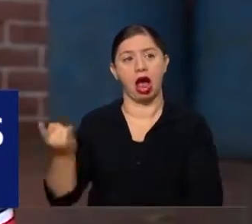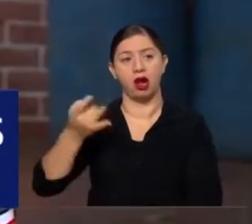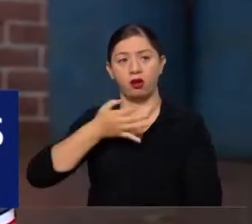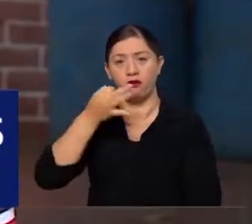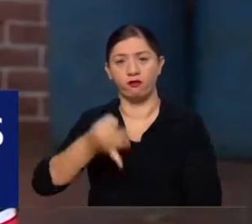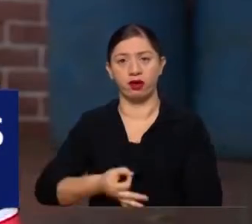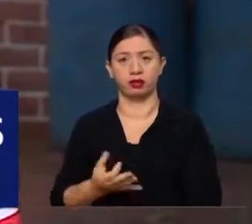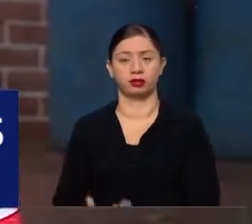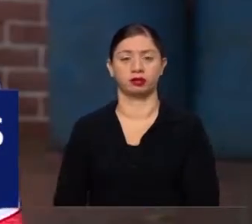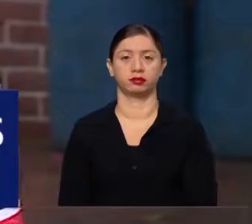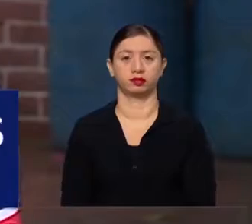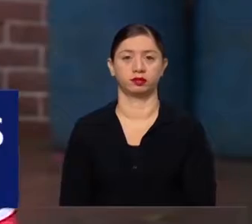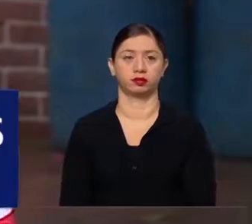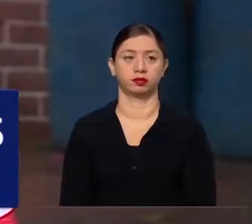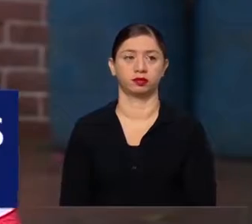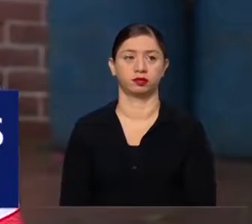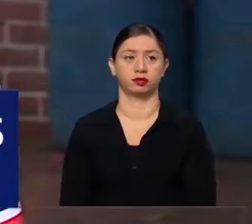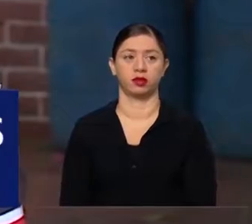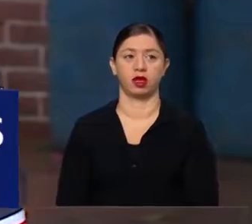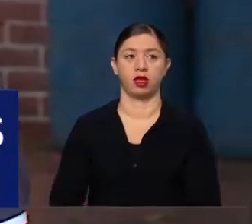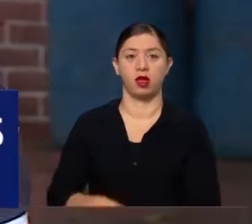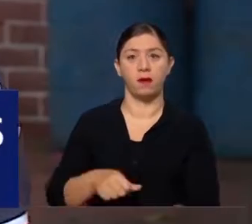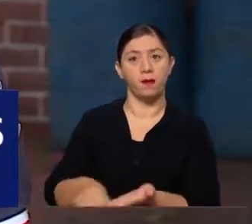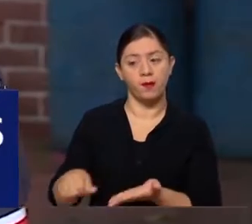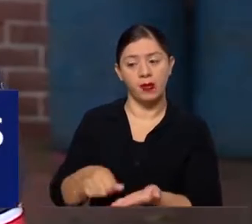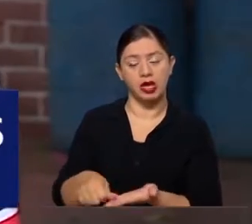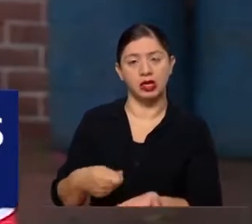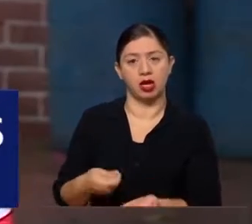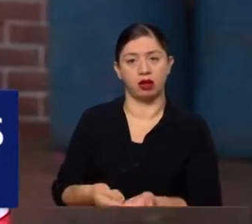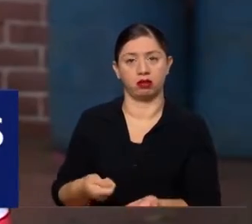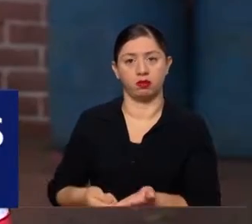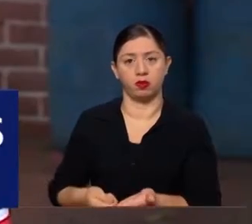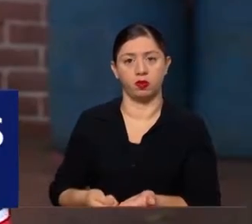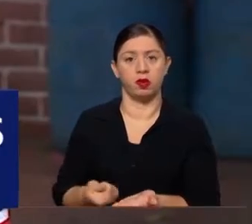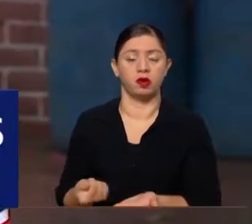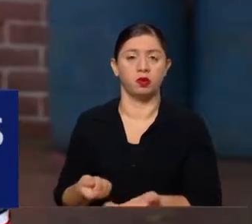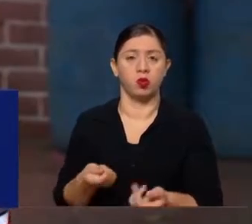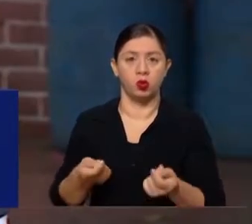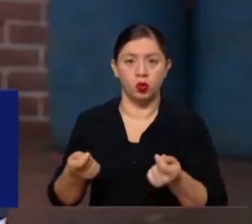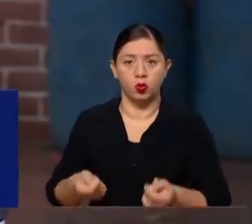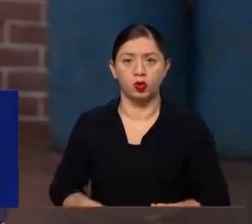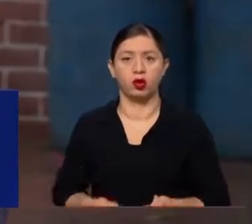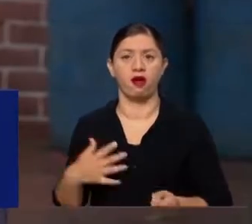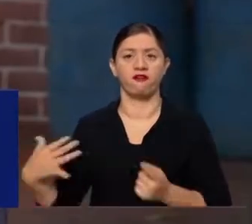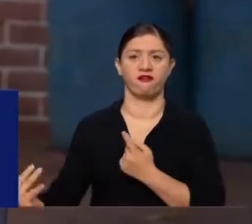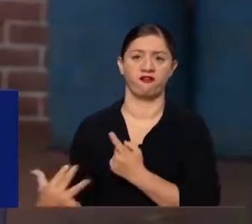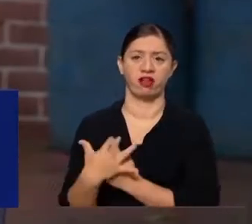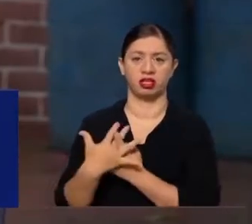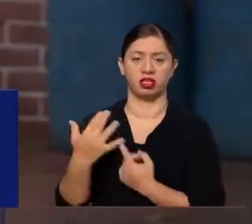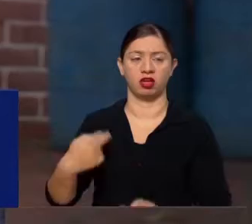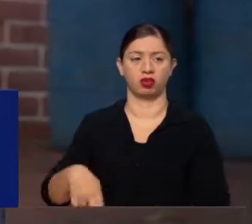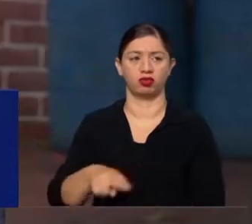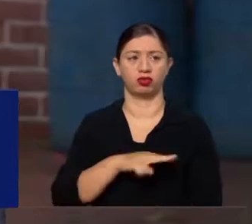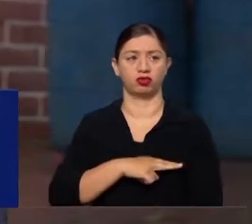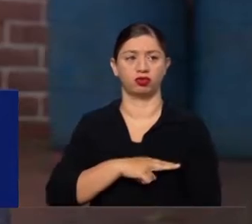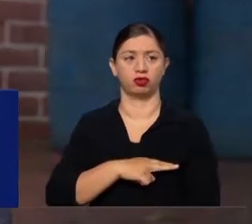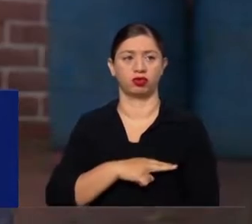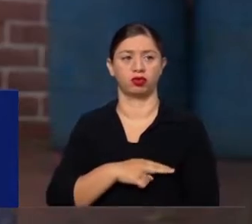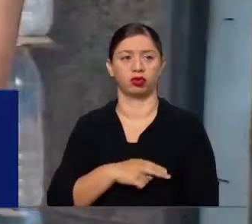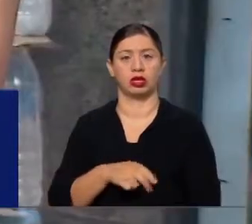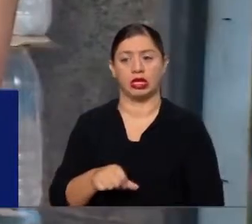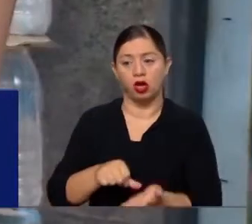no subirle el precio a este tipo de productos, ya que estaríamos afectados nosotros, que somos